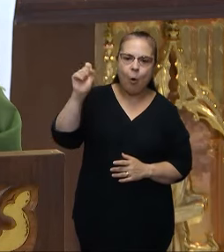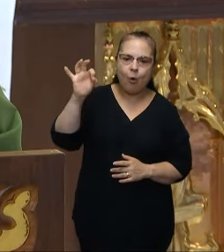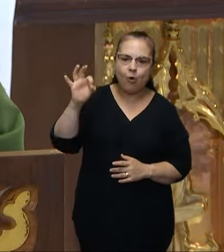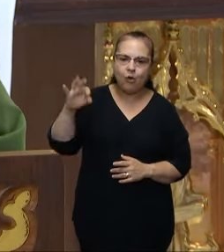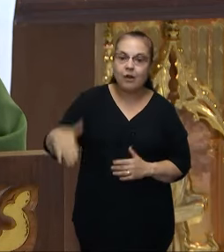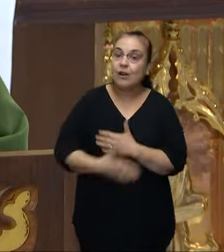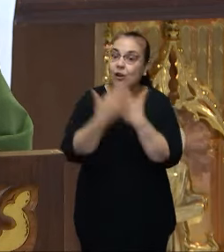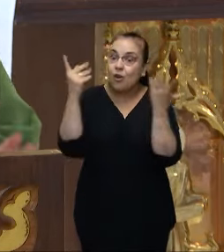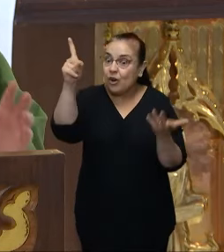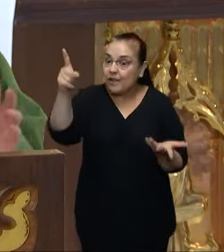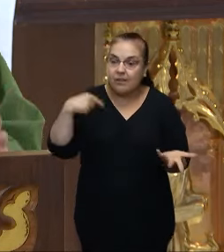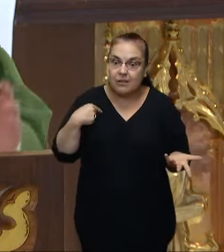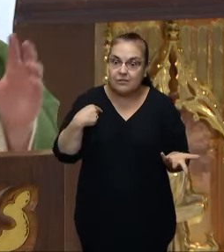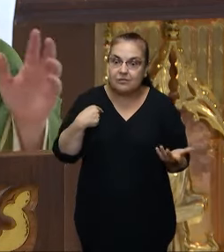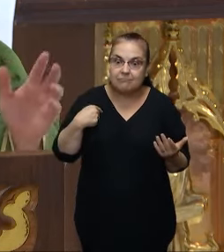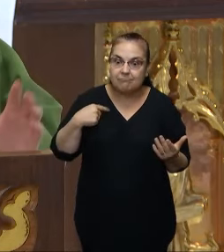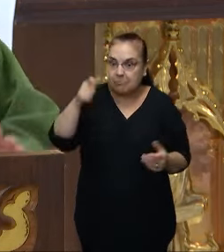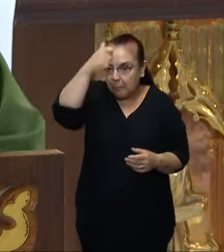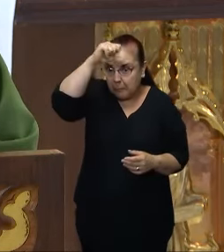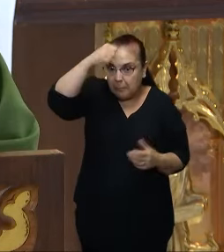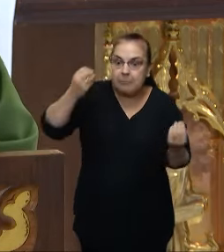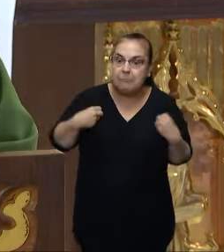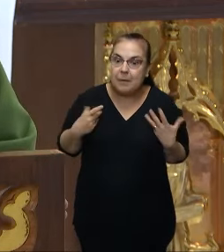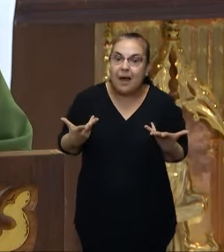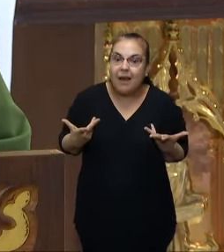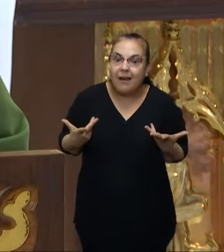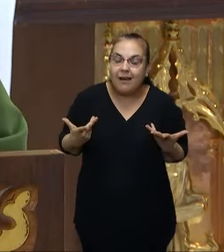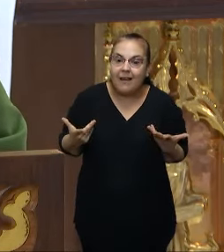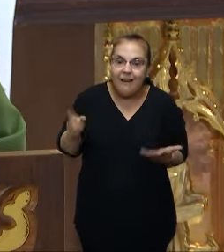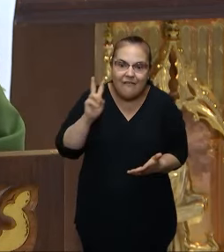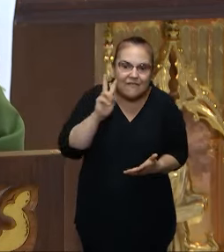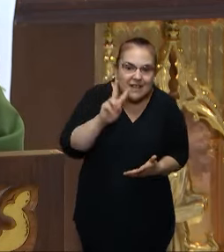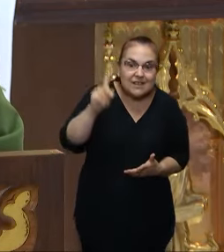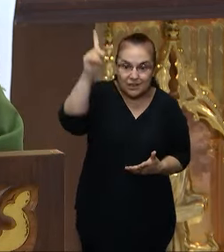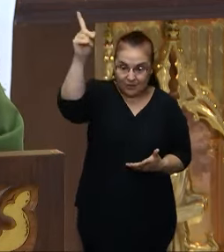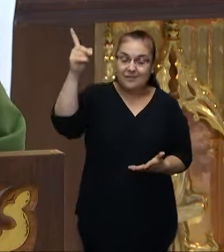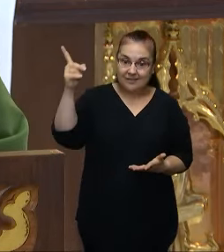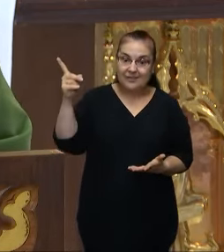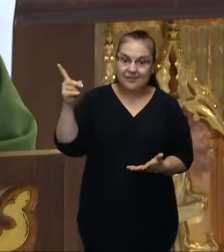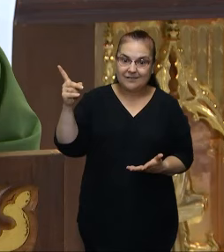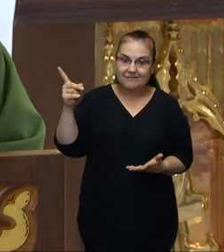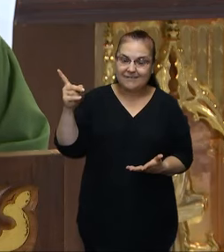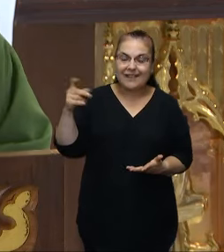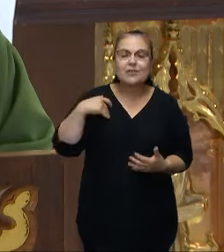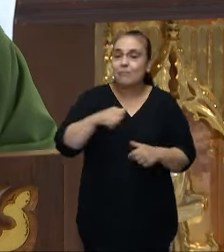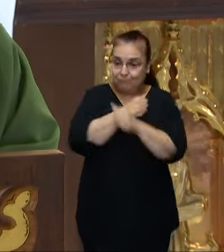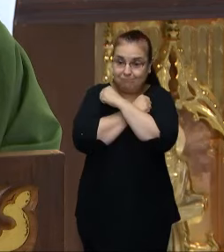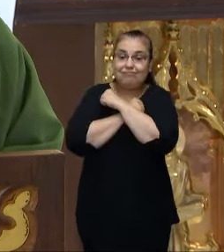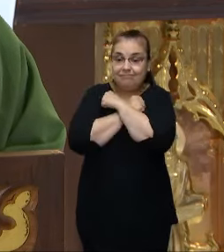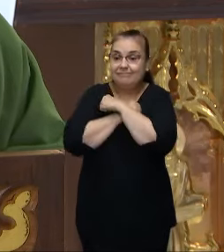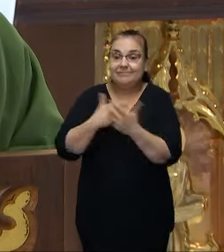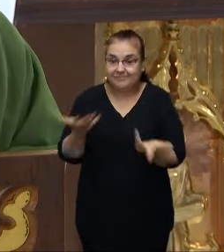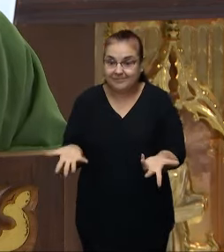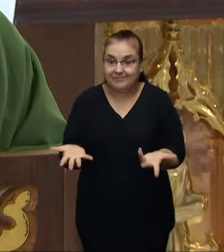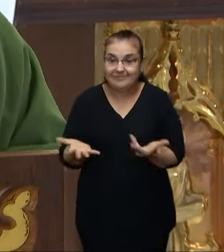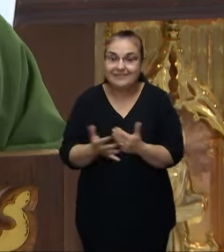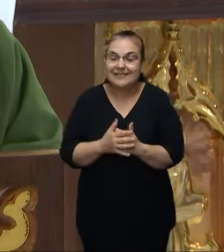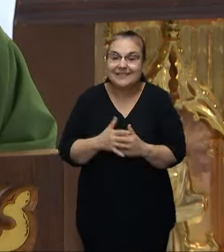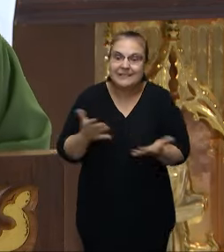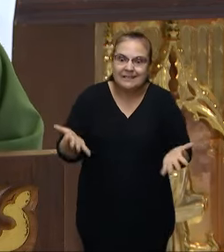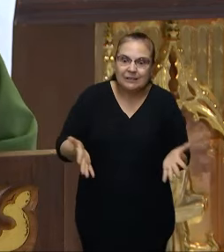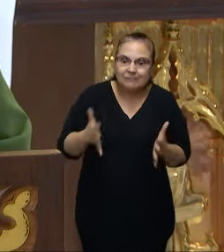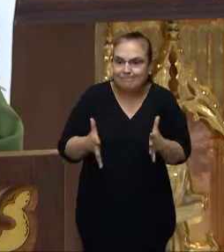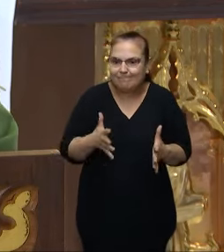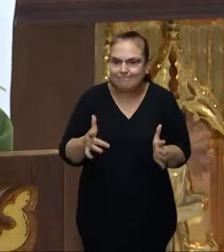viva y la gloria del hombre la visión de Dios ver a Dios cara a cara es lo que nos espera en los momentos